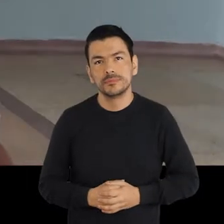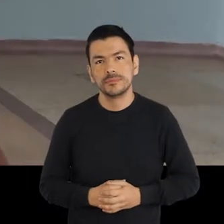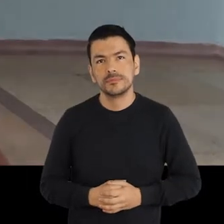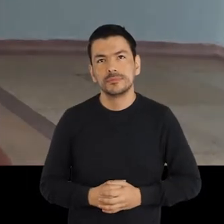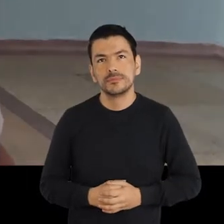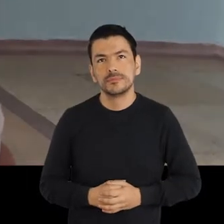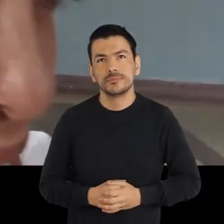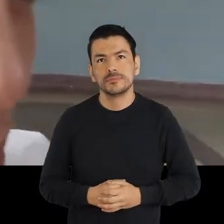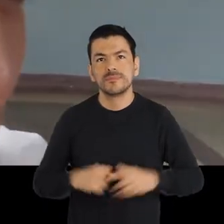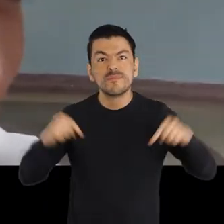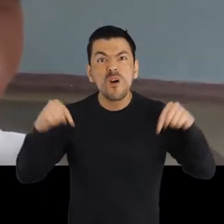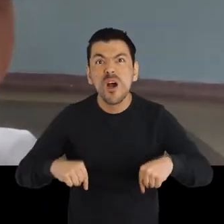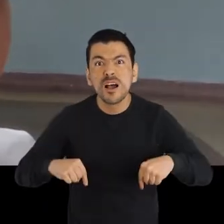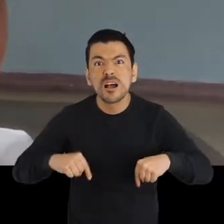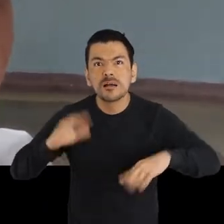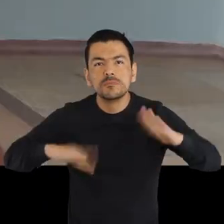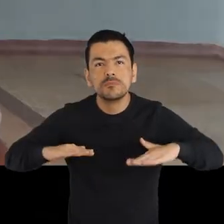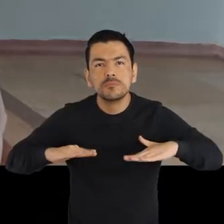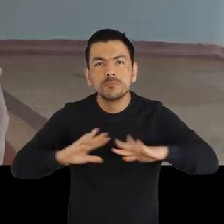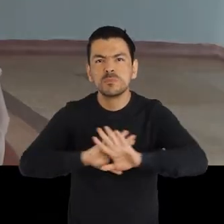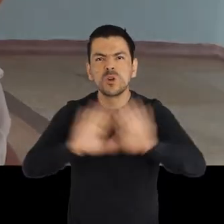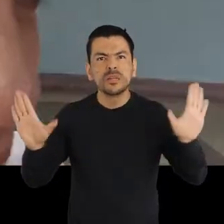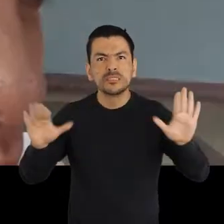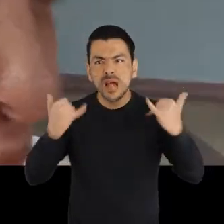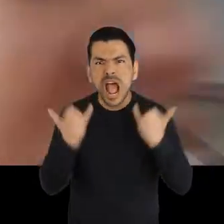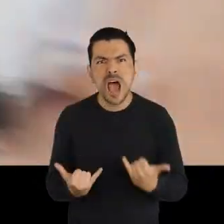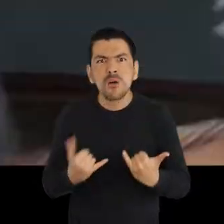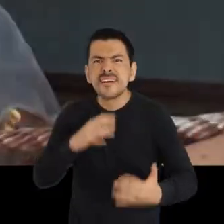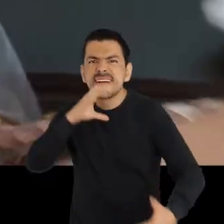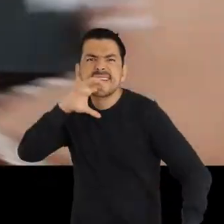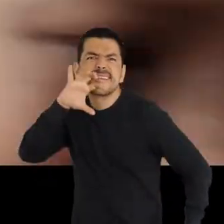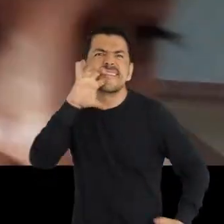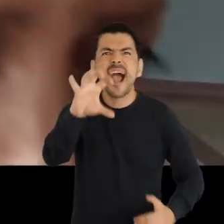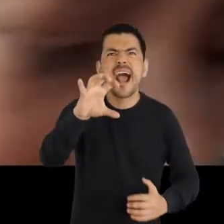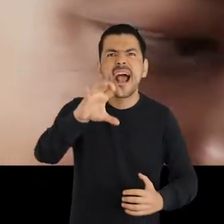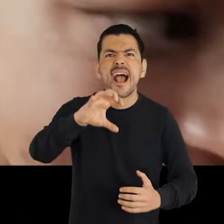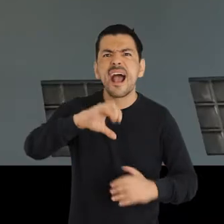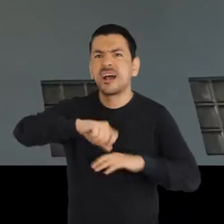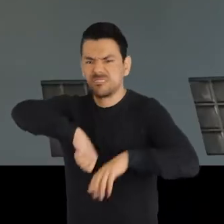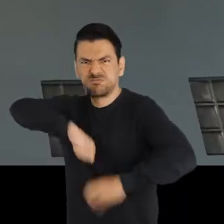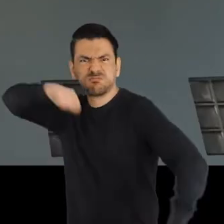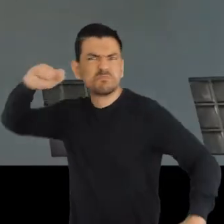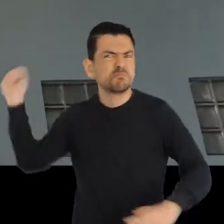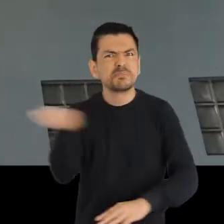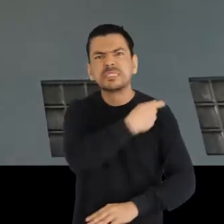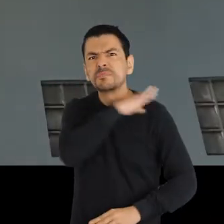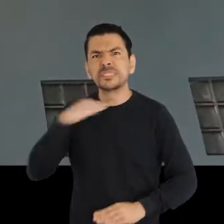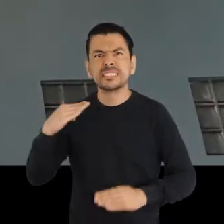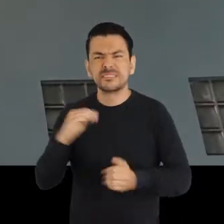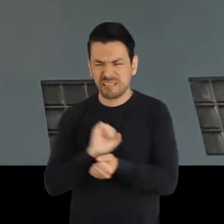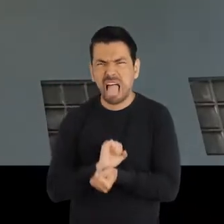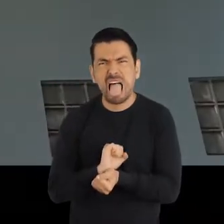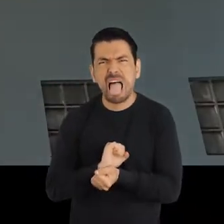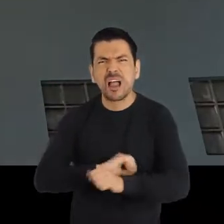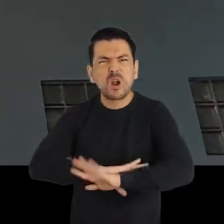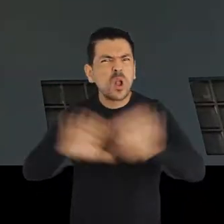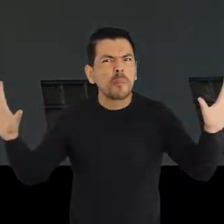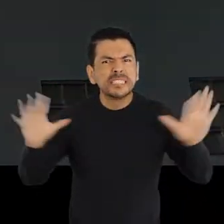Lo único que sonará esta noche será el filo de la espada en su garganta. ¡Por nuestra